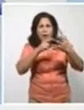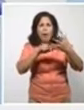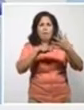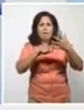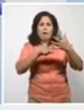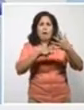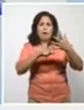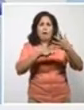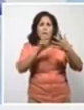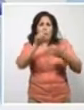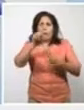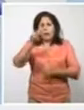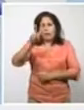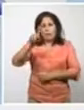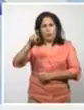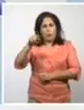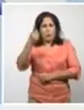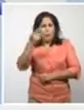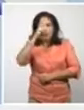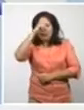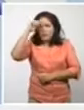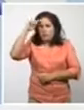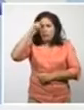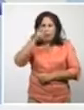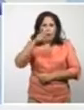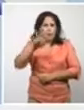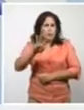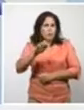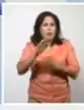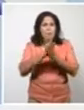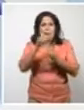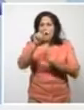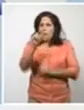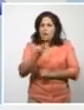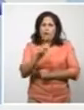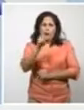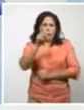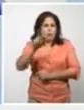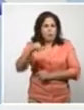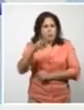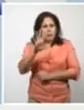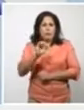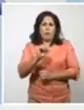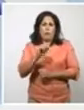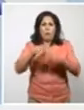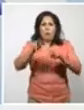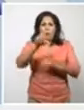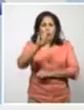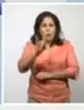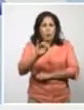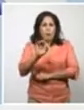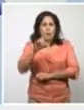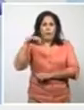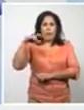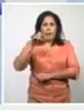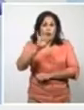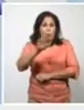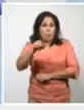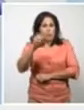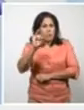21,3, Santi Espíritu 14,6, Mayabeque 12,5, Holguín 9, Pinar del Río